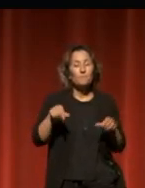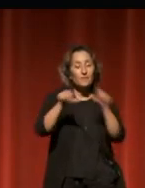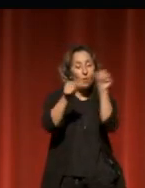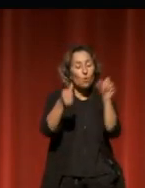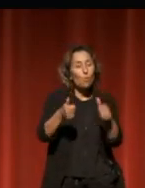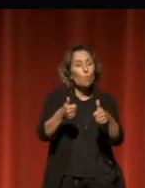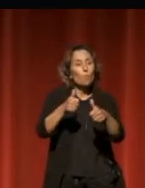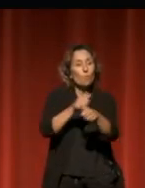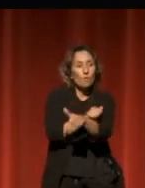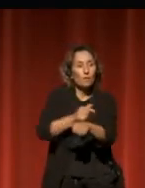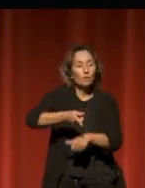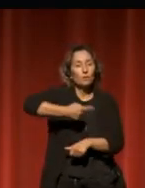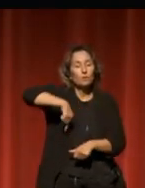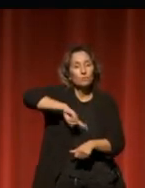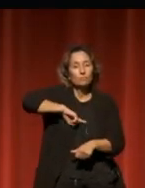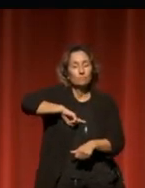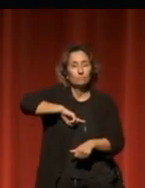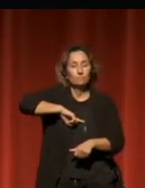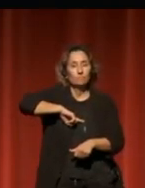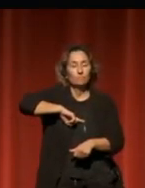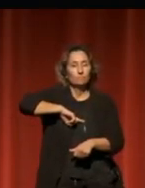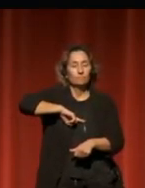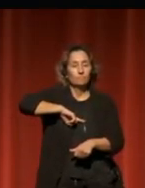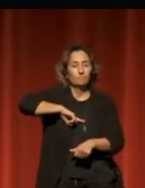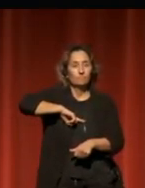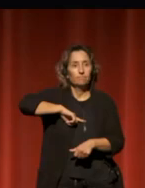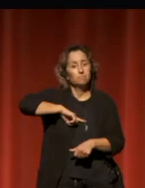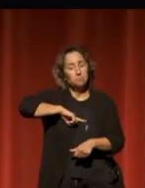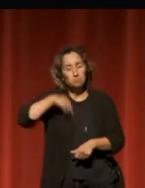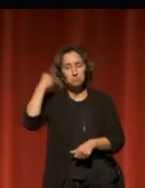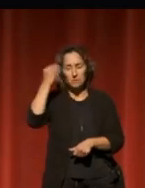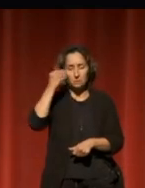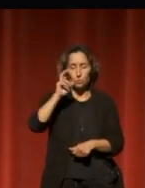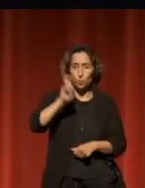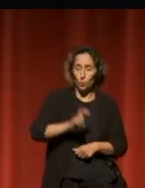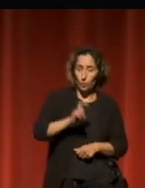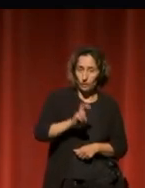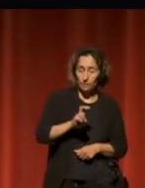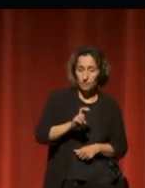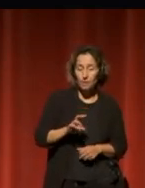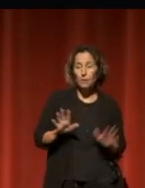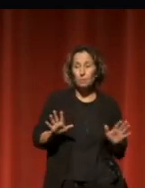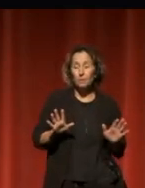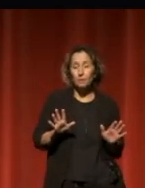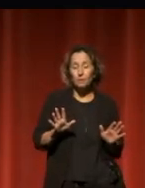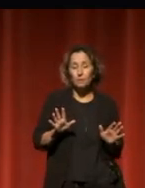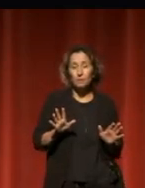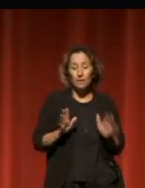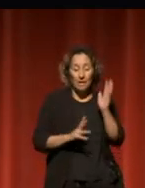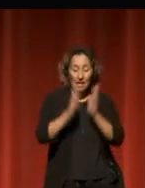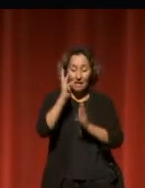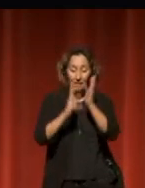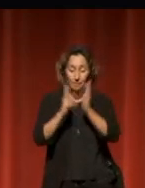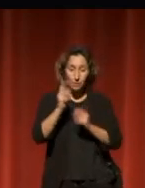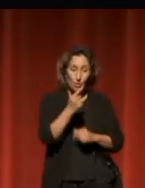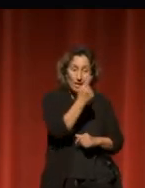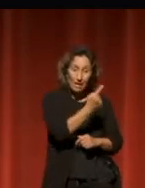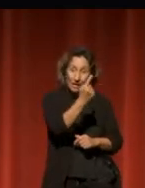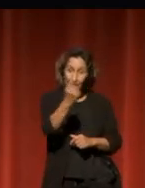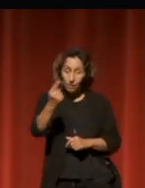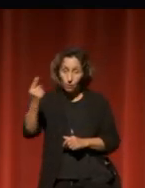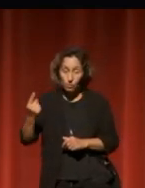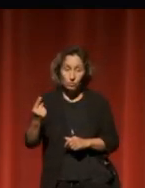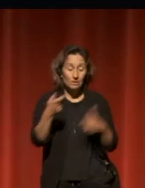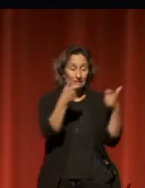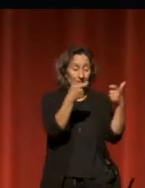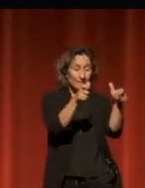que nosotros hemos entendido que nos puede servir, pero cada una de las administraciones y cada uno de los